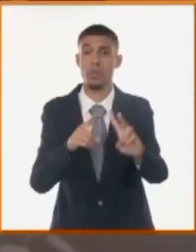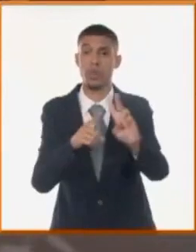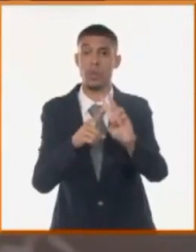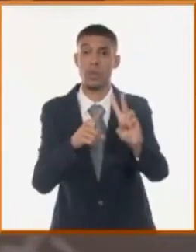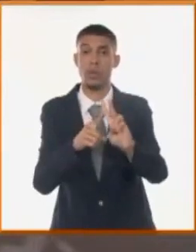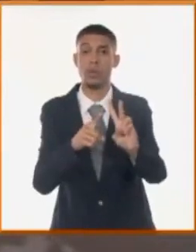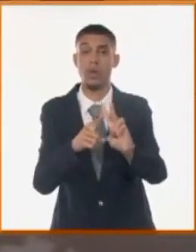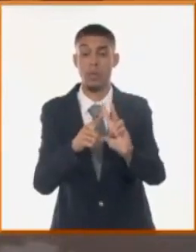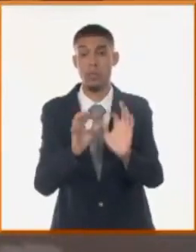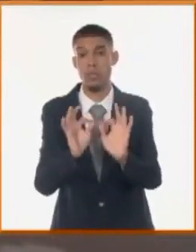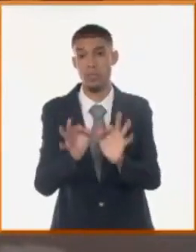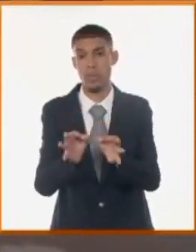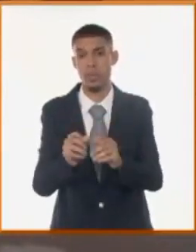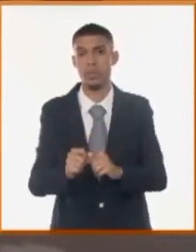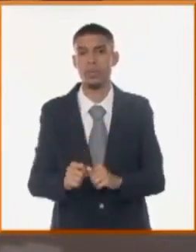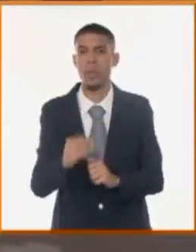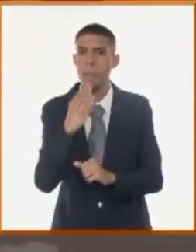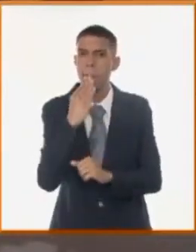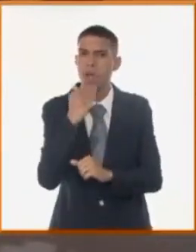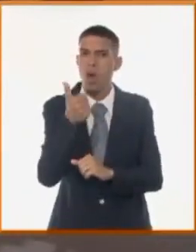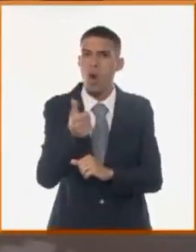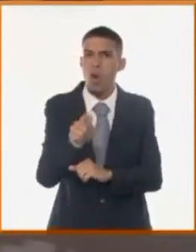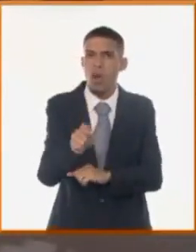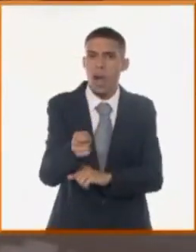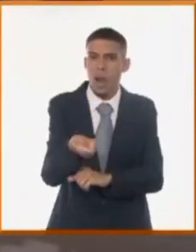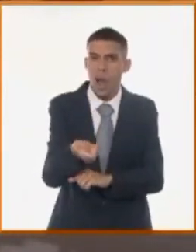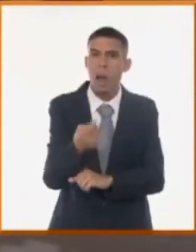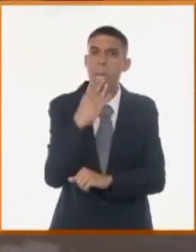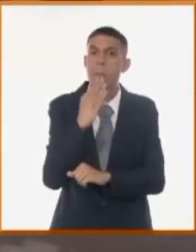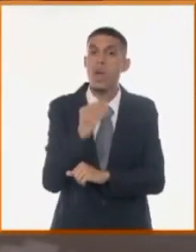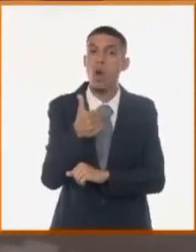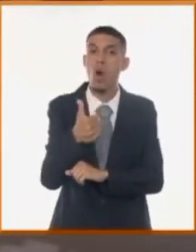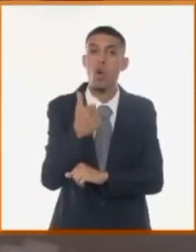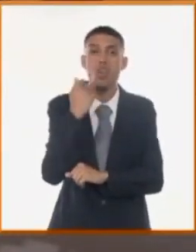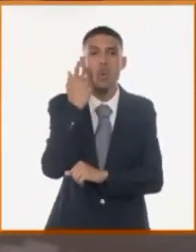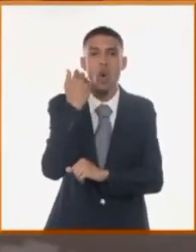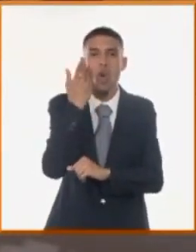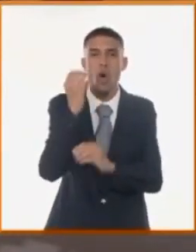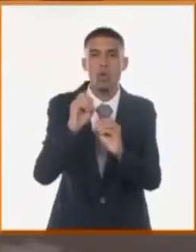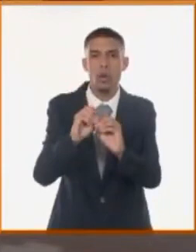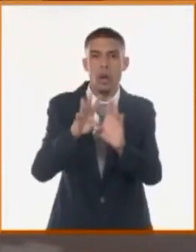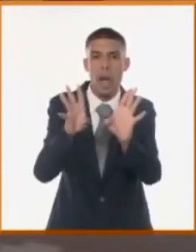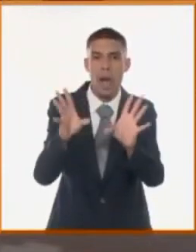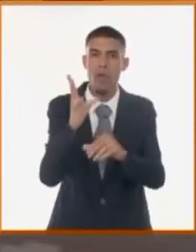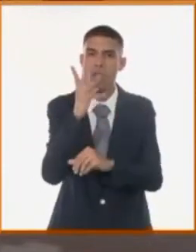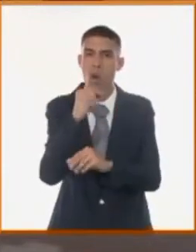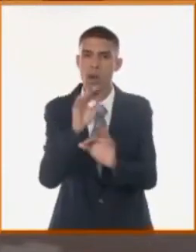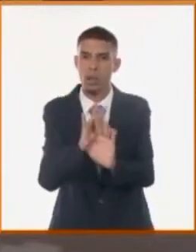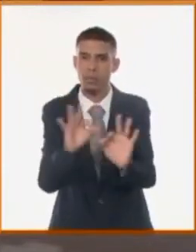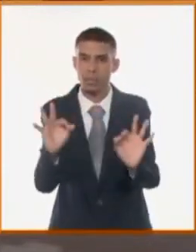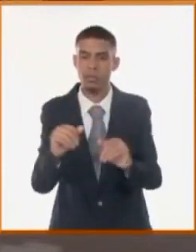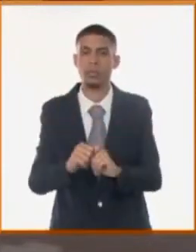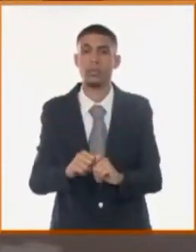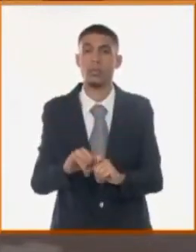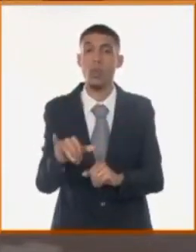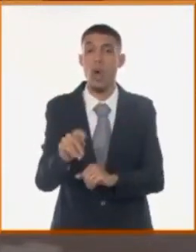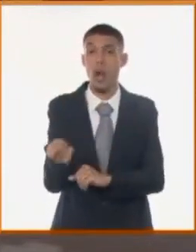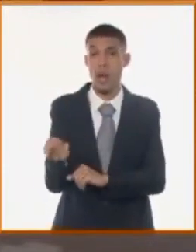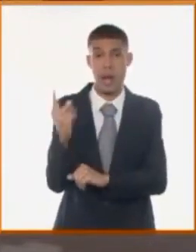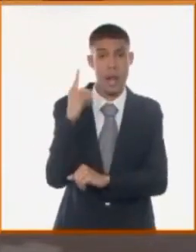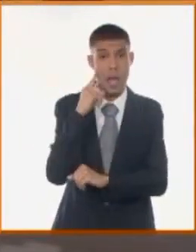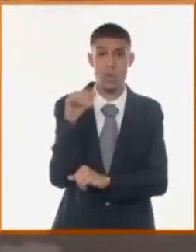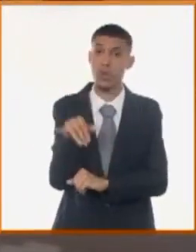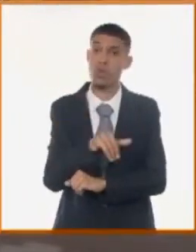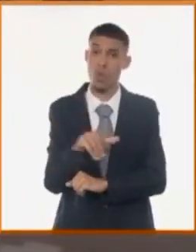a propiciar pues mejores señales de televisión y de radio para el país, y también más posibilidades de ampliar ese espectro para la